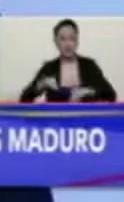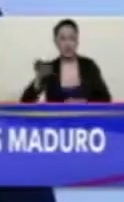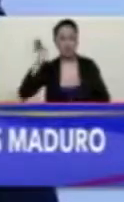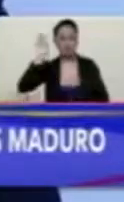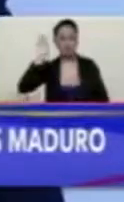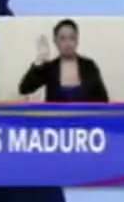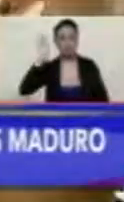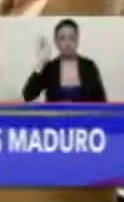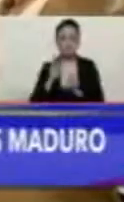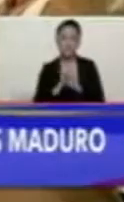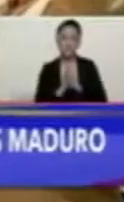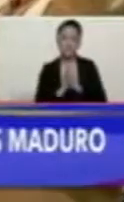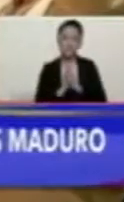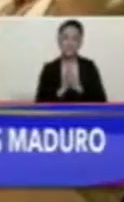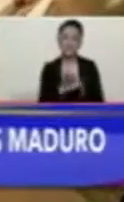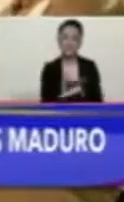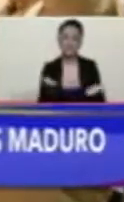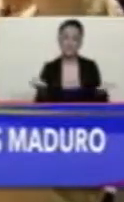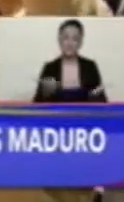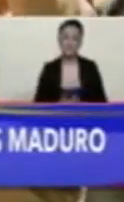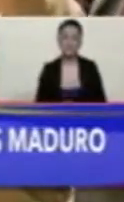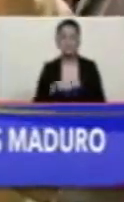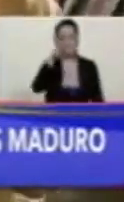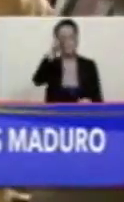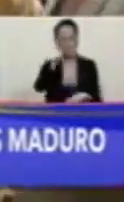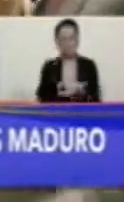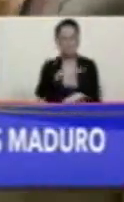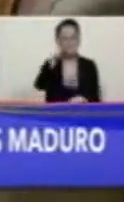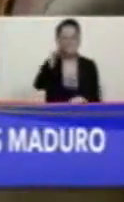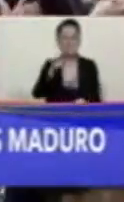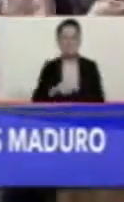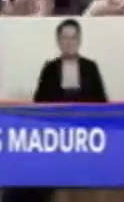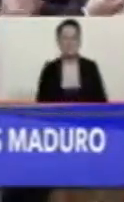decreto, hacerlo con la señal de costumbre. Aprobado.